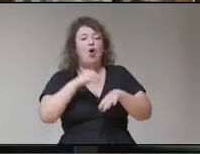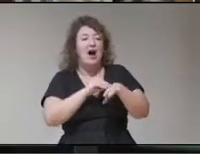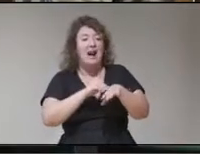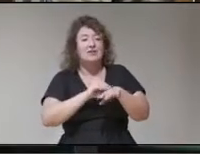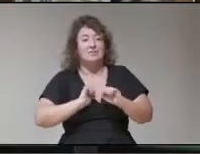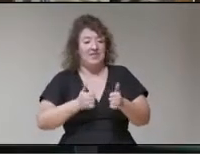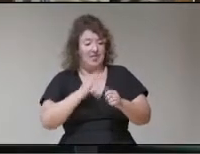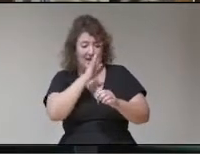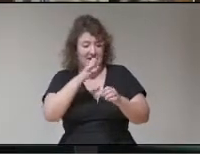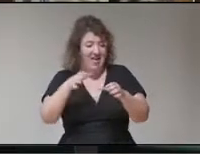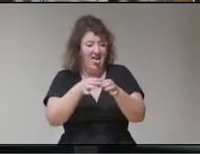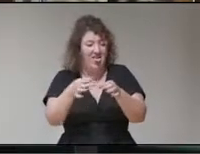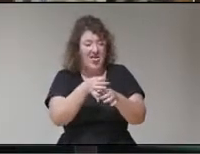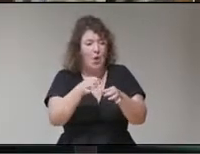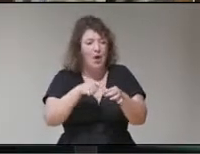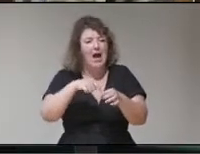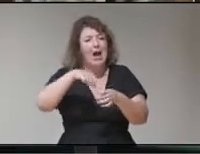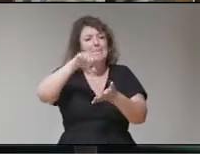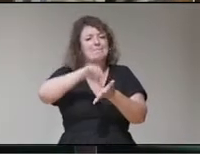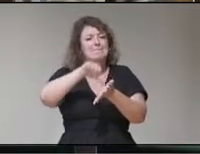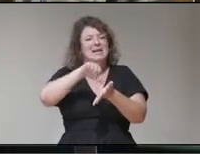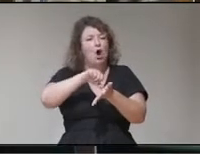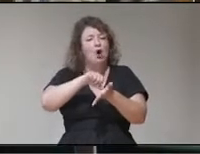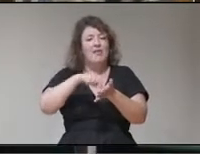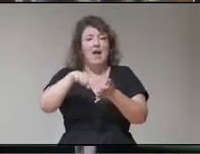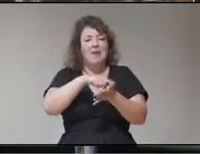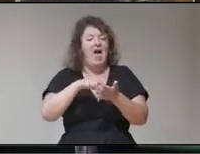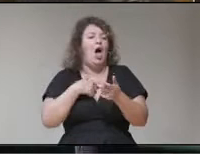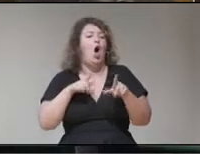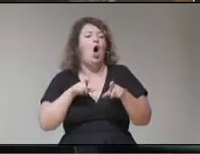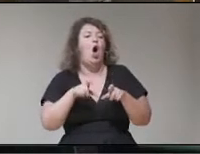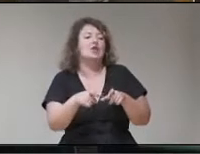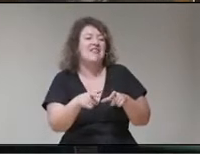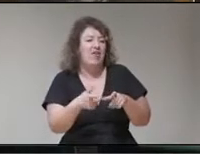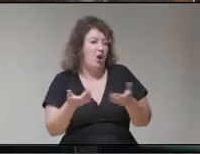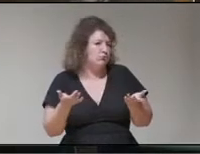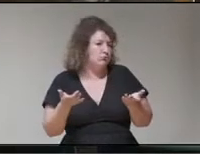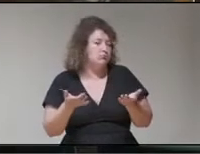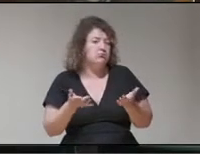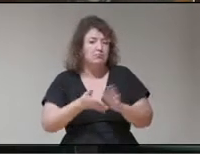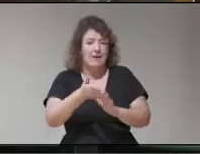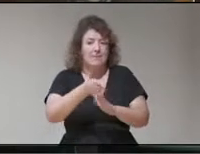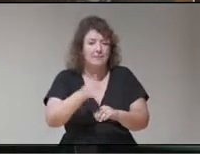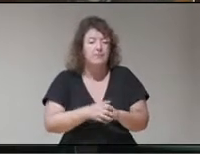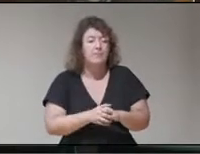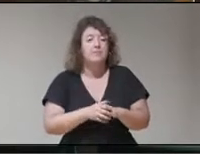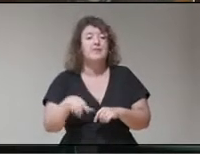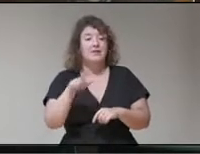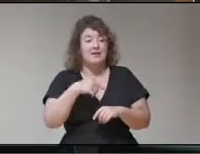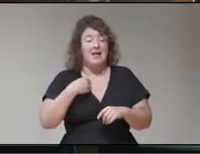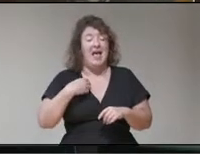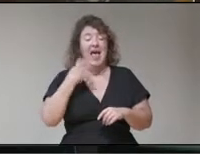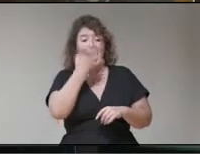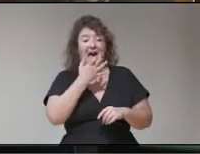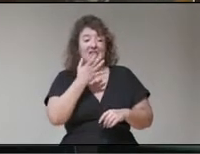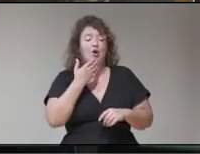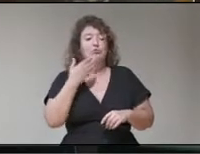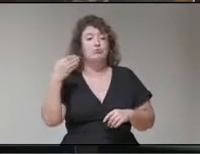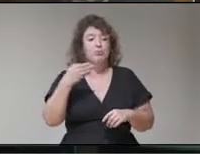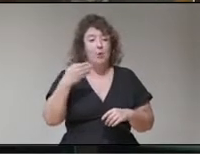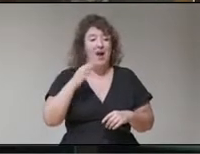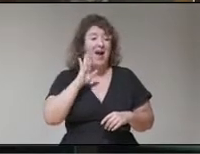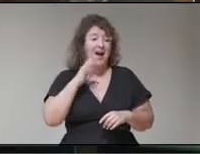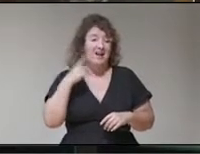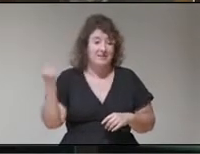inmediatamente, para la mitocondria a sufrir beta-oxidación. Como consecuencia de ello, el ácido butírico, que os